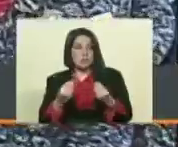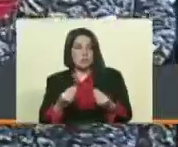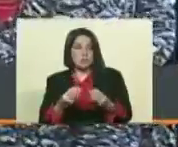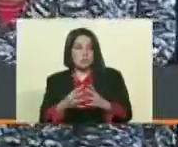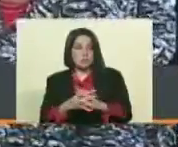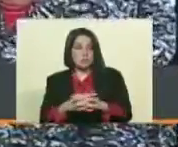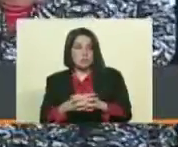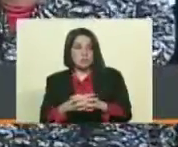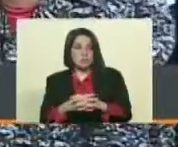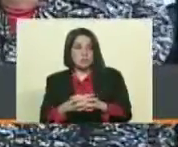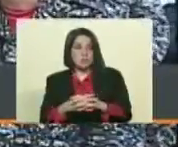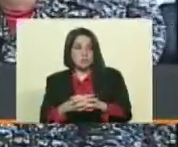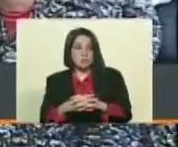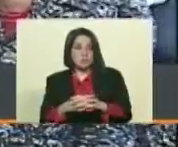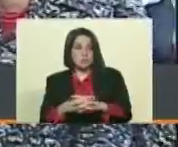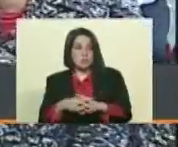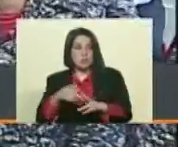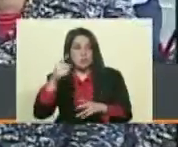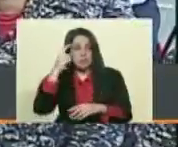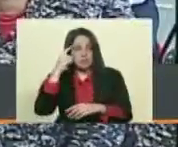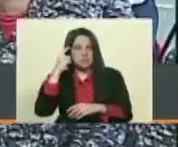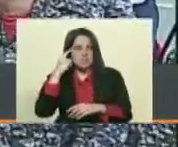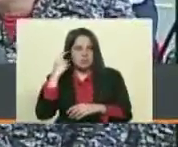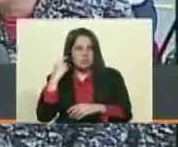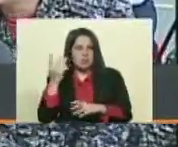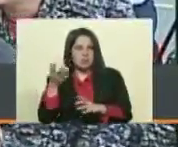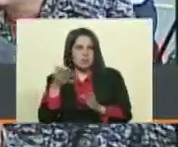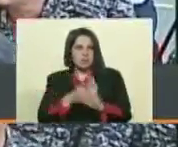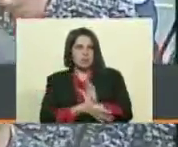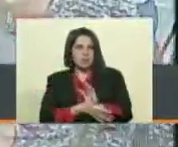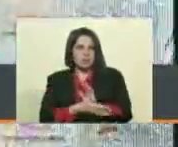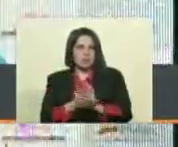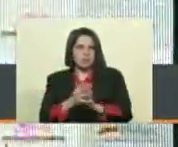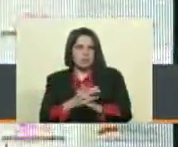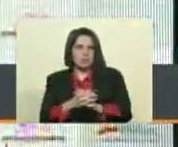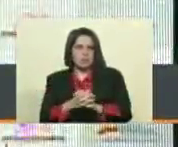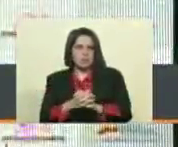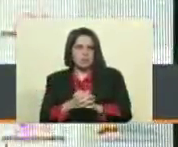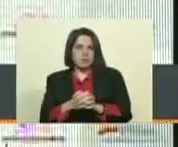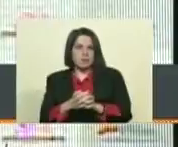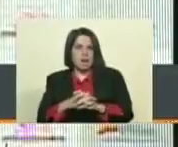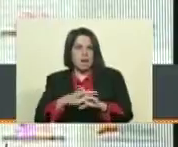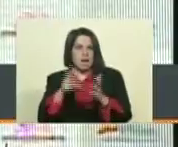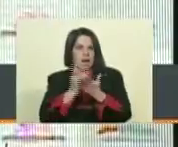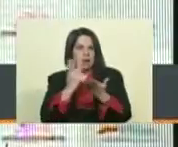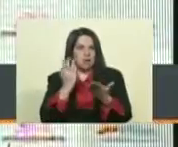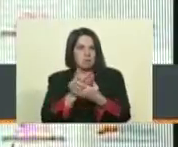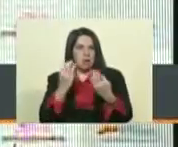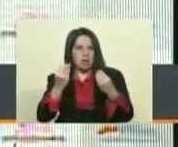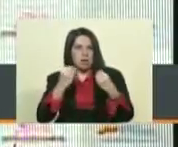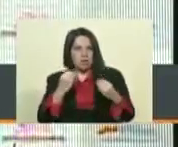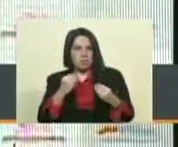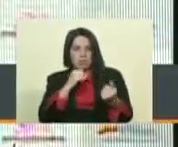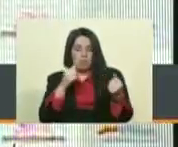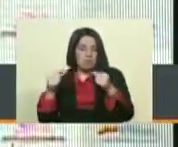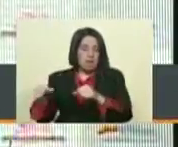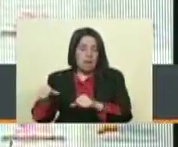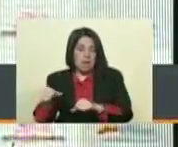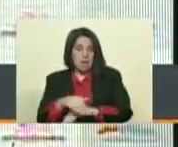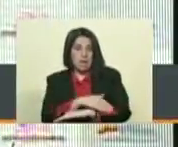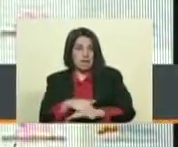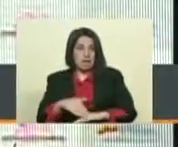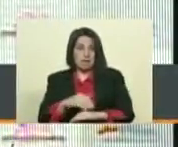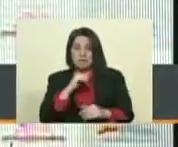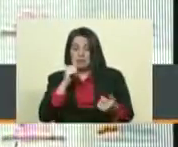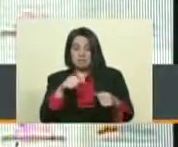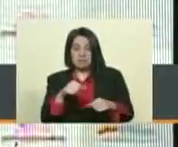bien, bien. Para que sepan que cuando salen de estas escuelas lo que van es enfrente a un monstruo en la calle. ¿Ah? Y no se